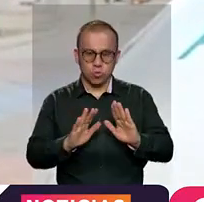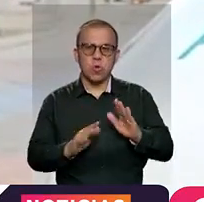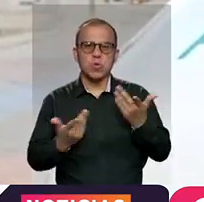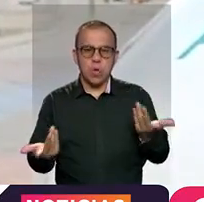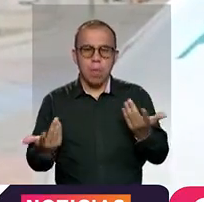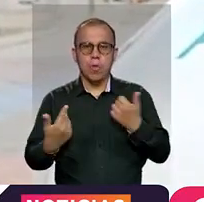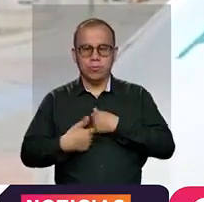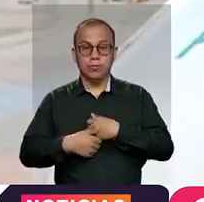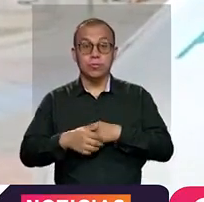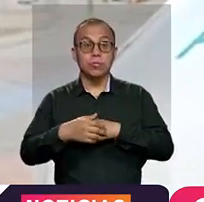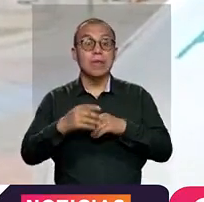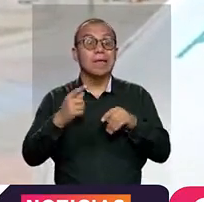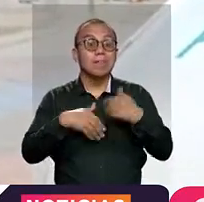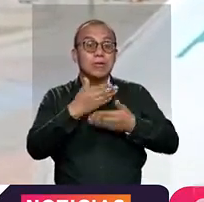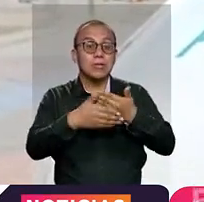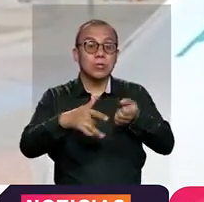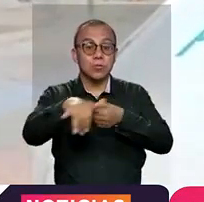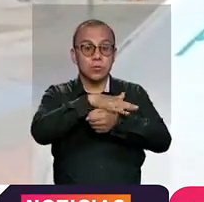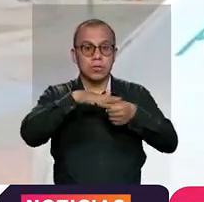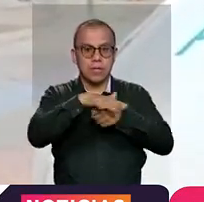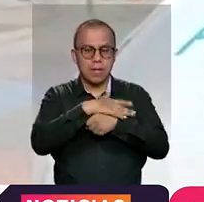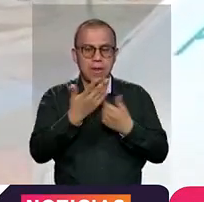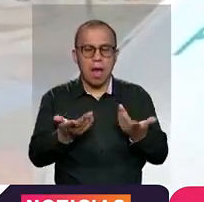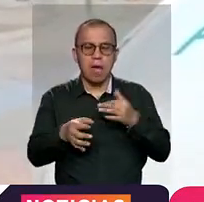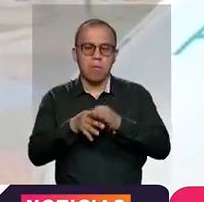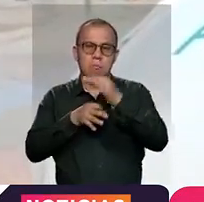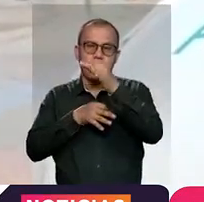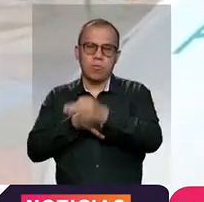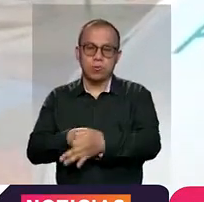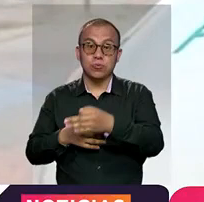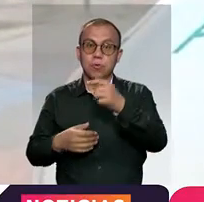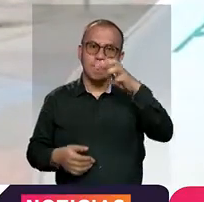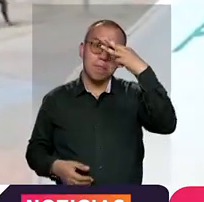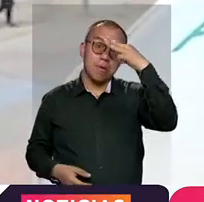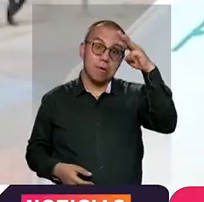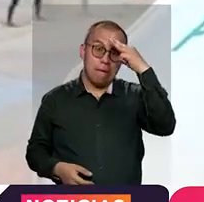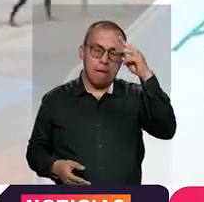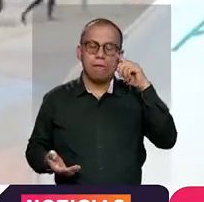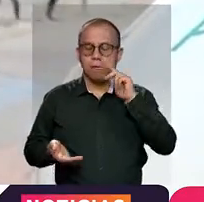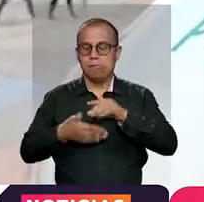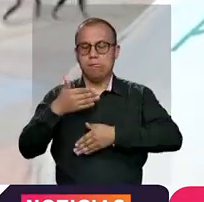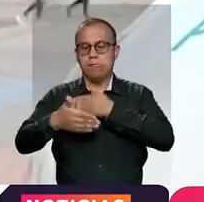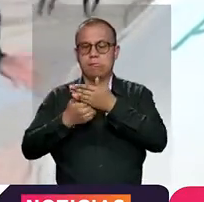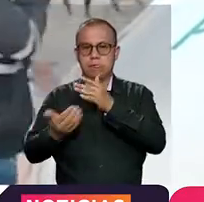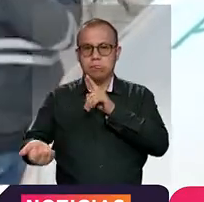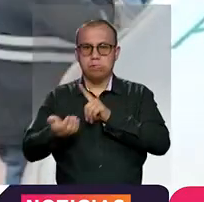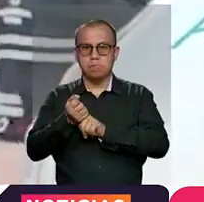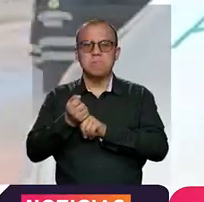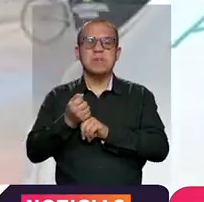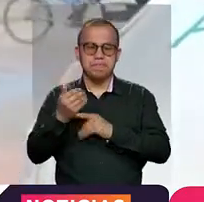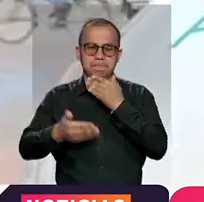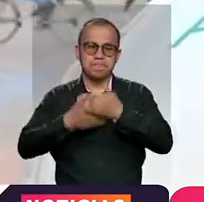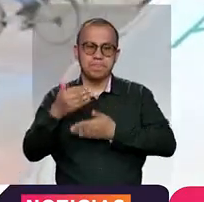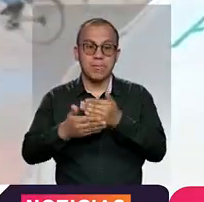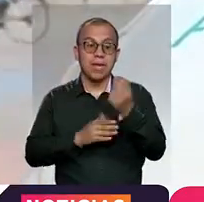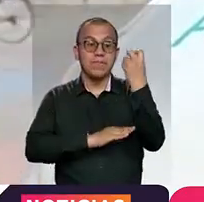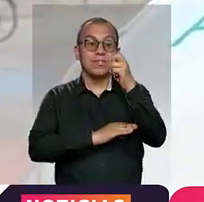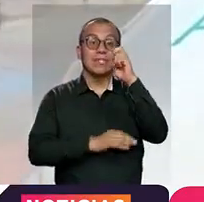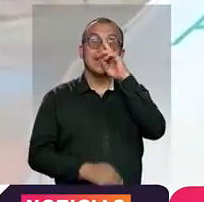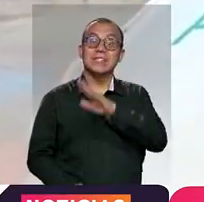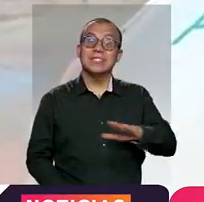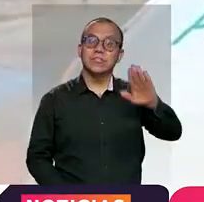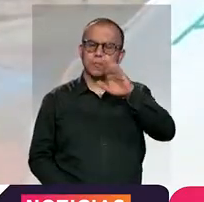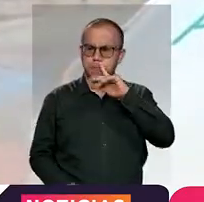el Departamento de Policía Cundinamarca, en el sector de Melgar. Esta persona fue puesta a disposición y a buen recaudo de la Fiscalía General de la